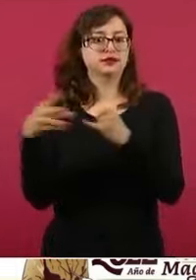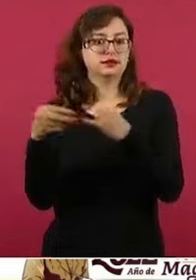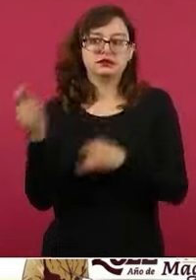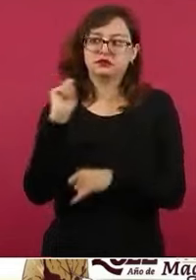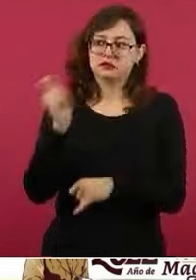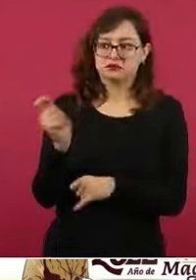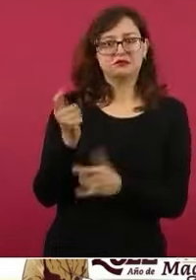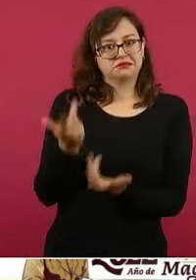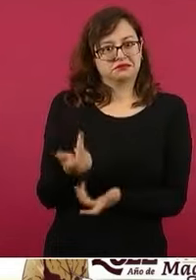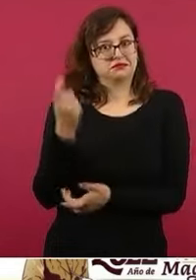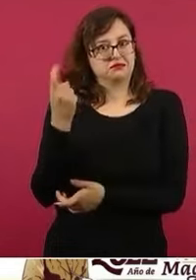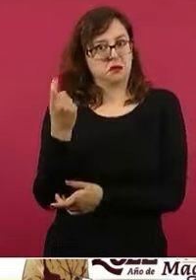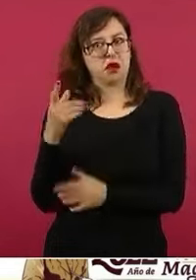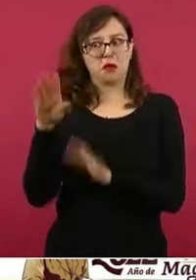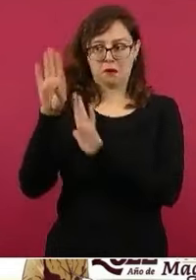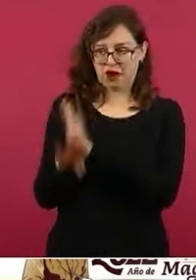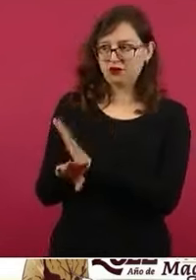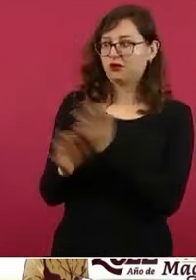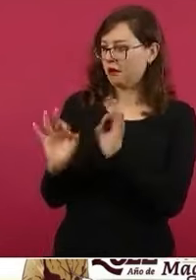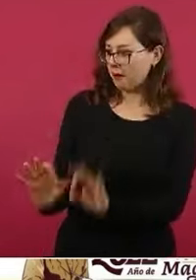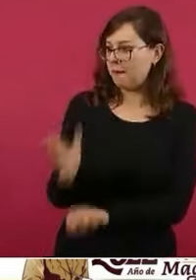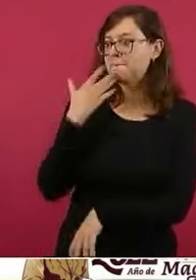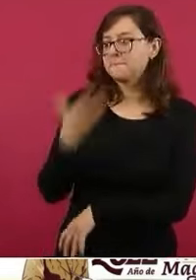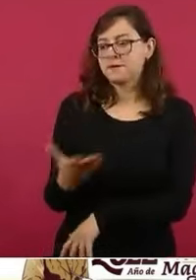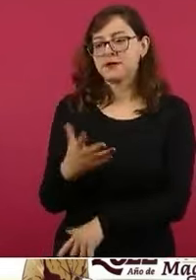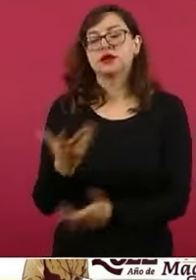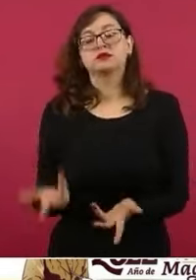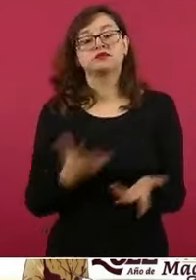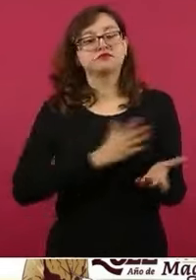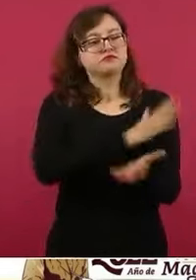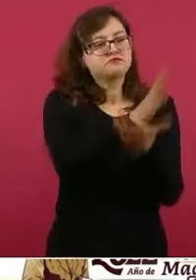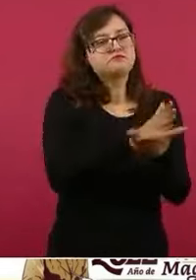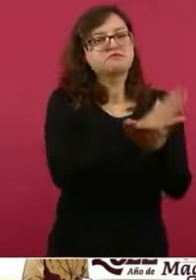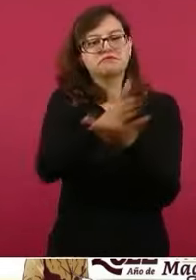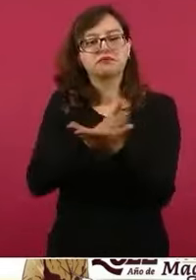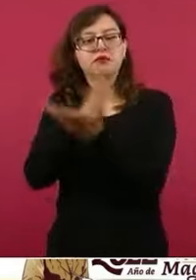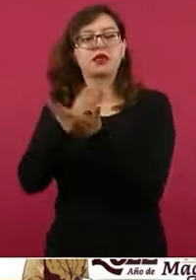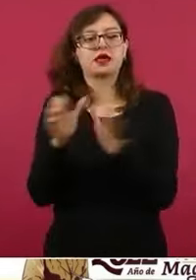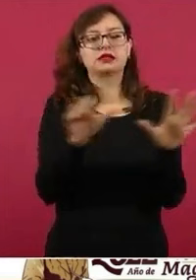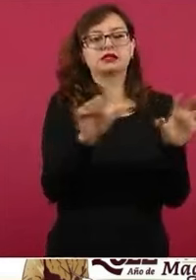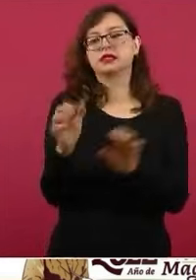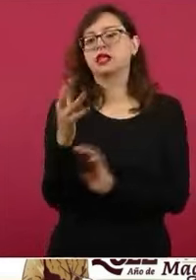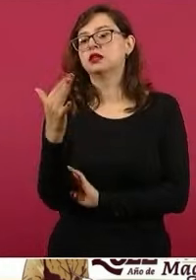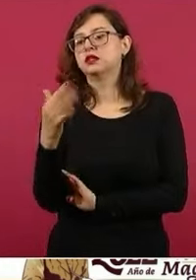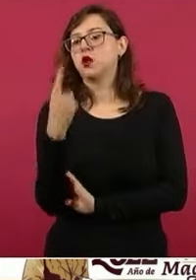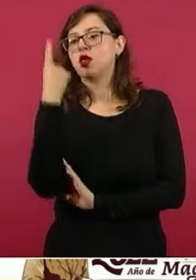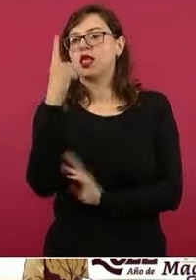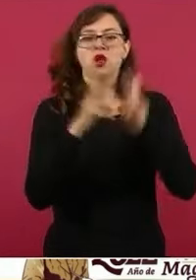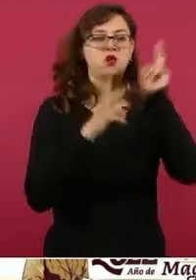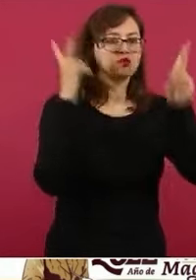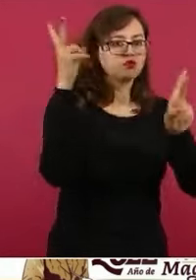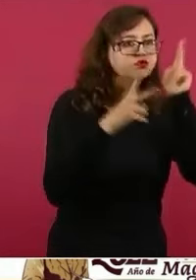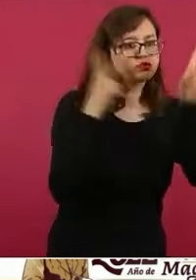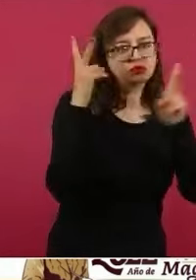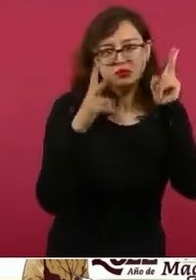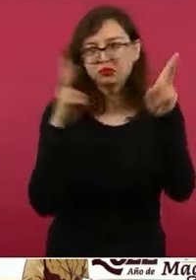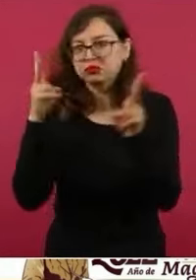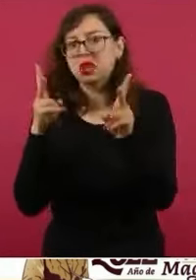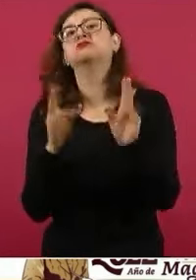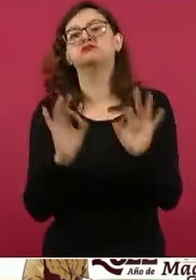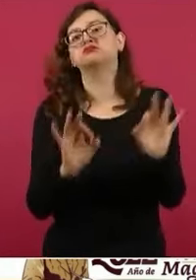$24.76. Realizamos 651 visitas y todos estaban dando por abajo